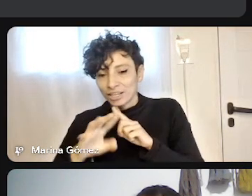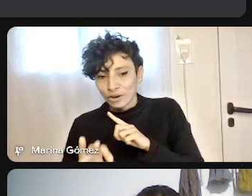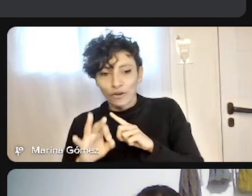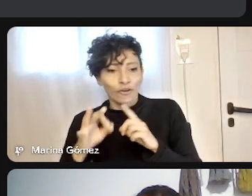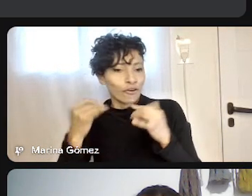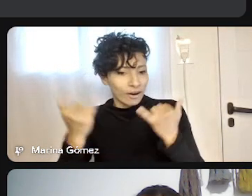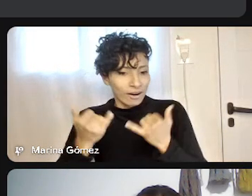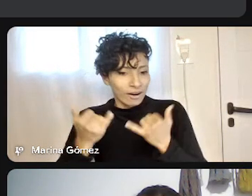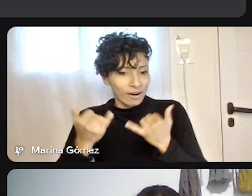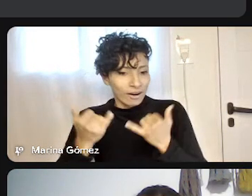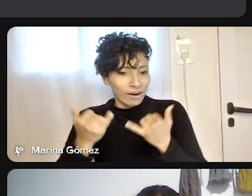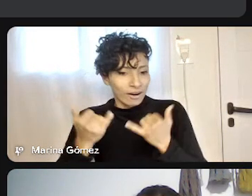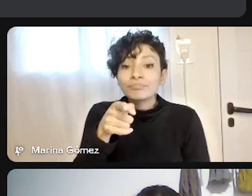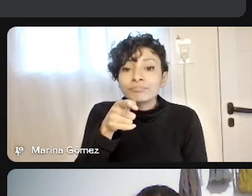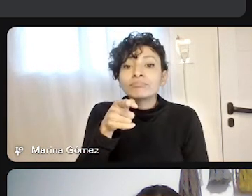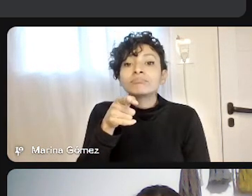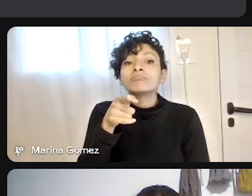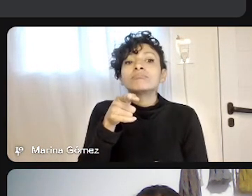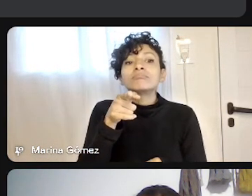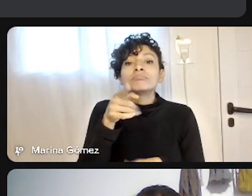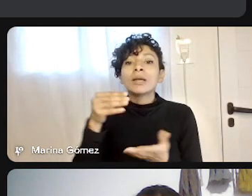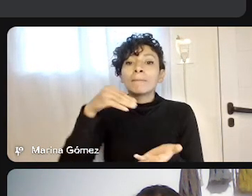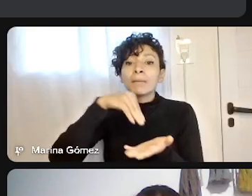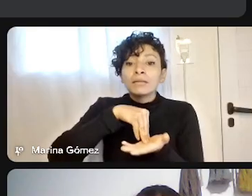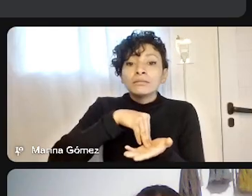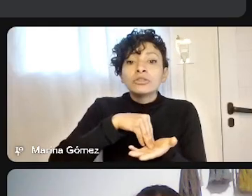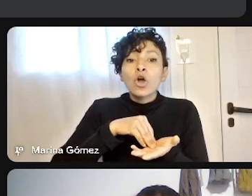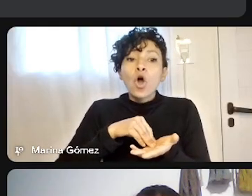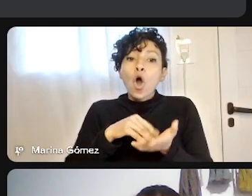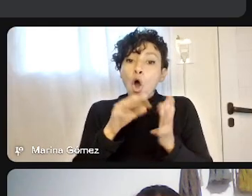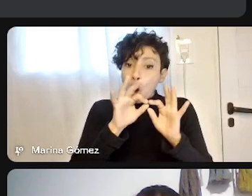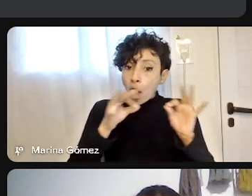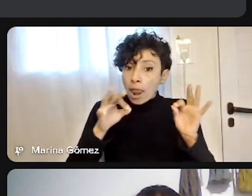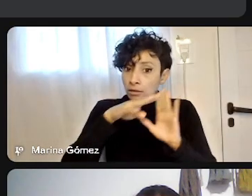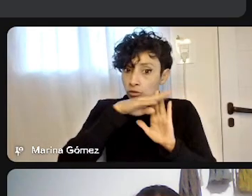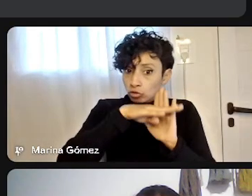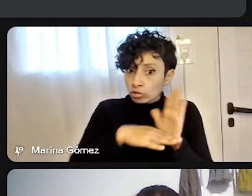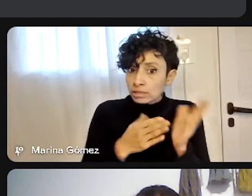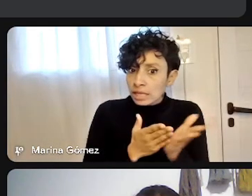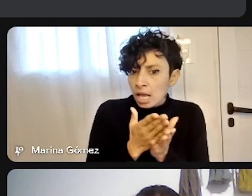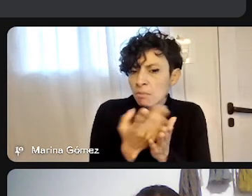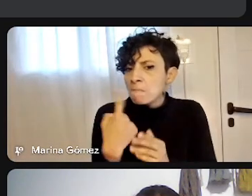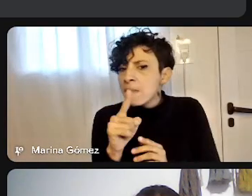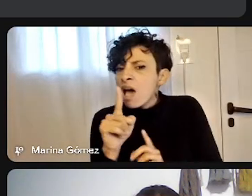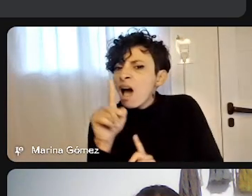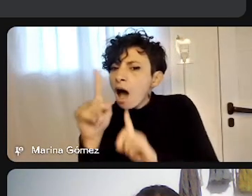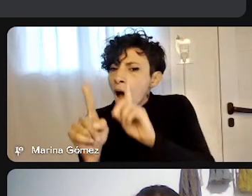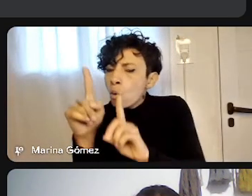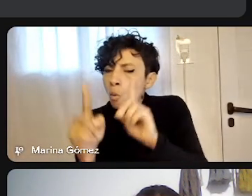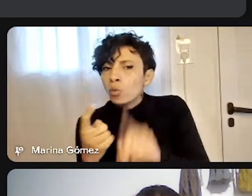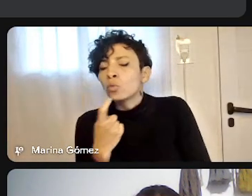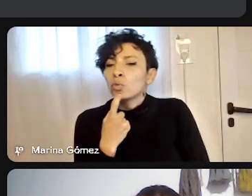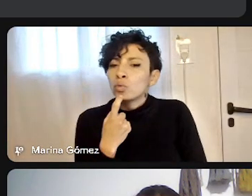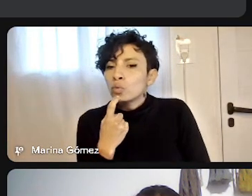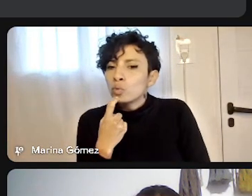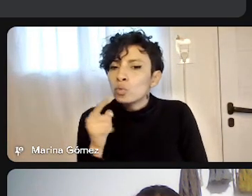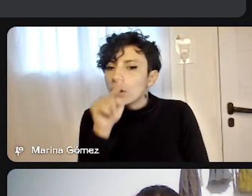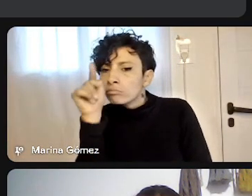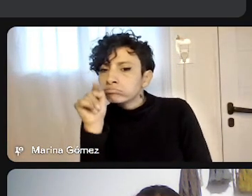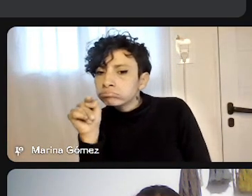Bueno, podemos seguir con las oraciones, pero quizás tienen dudas, preguntas.